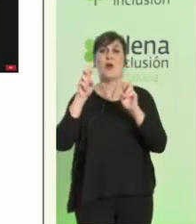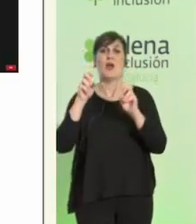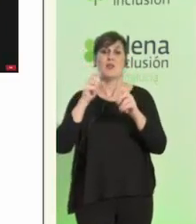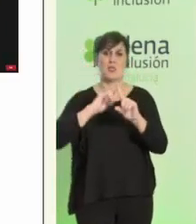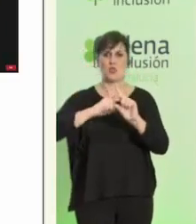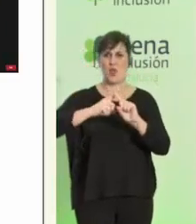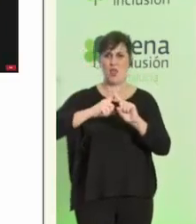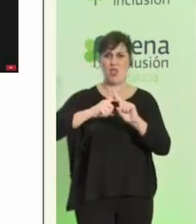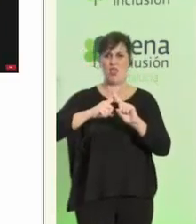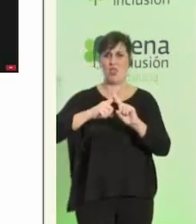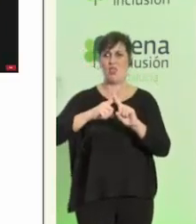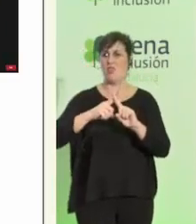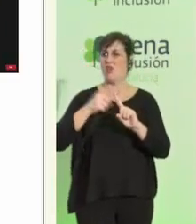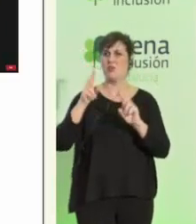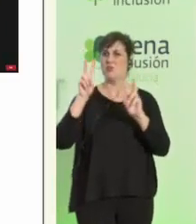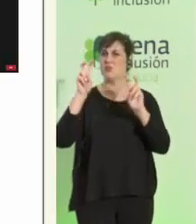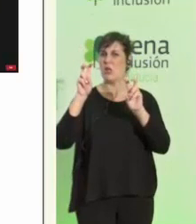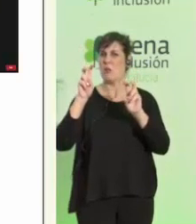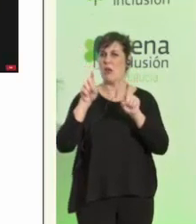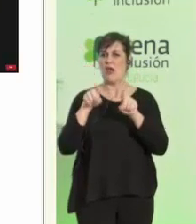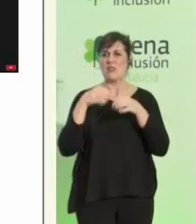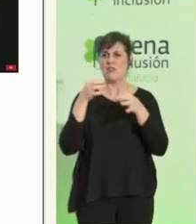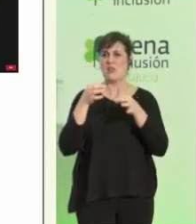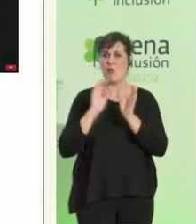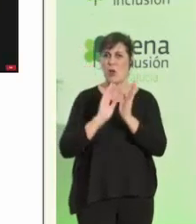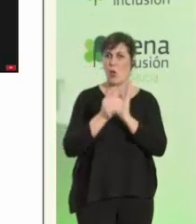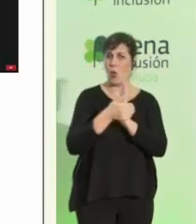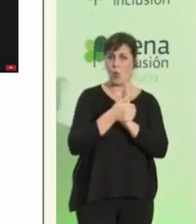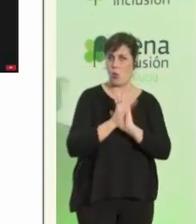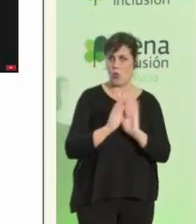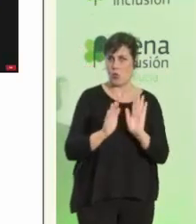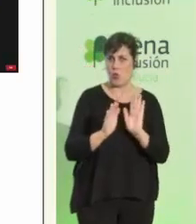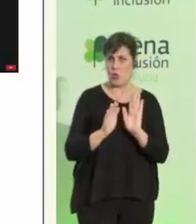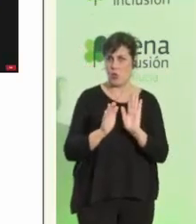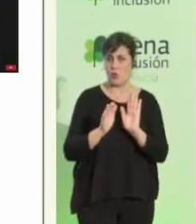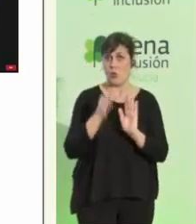demasiado, es un tema que permanece oculto, sobre todo en Brasil.